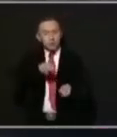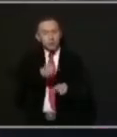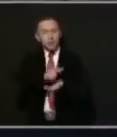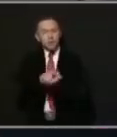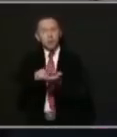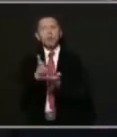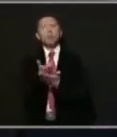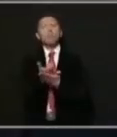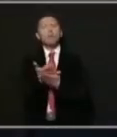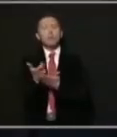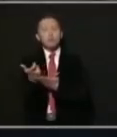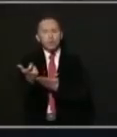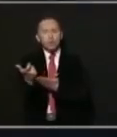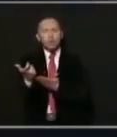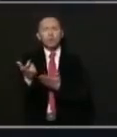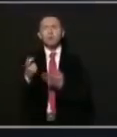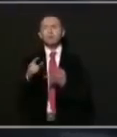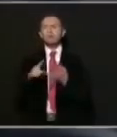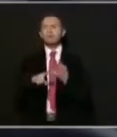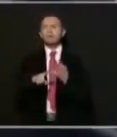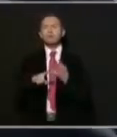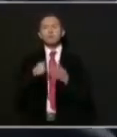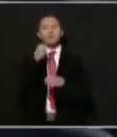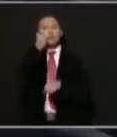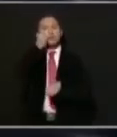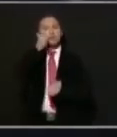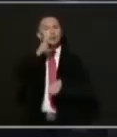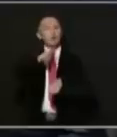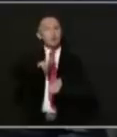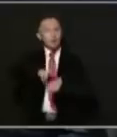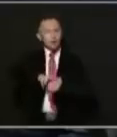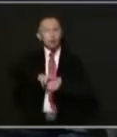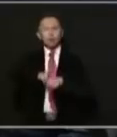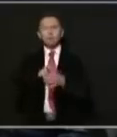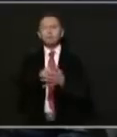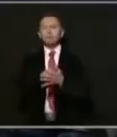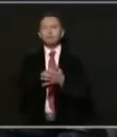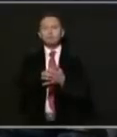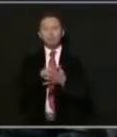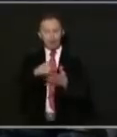¿Cuánto gana un secretario? Se va